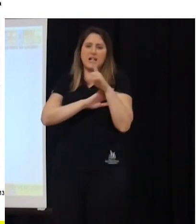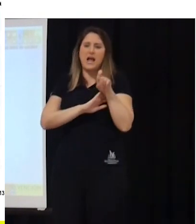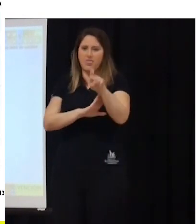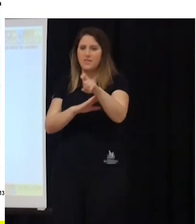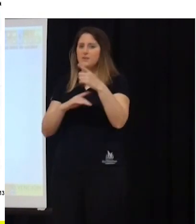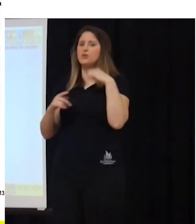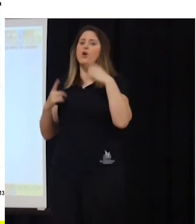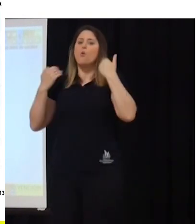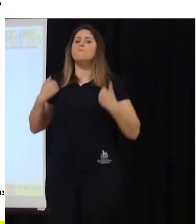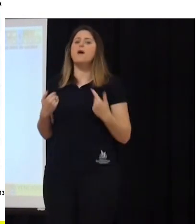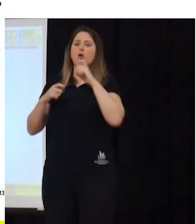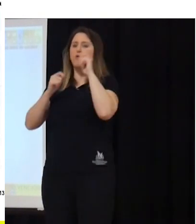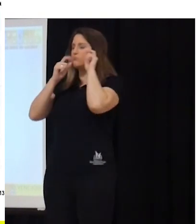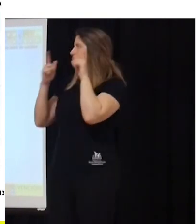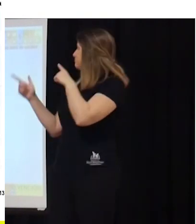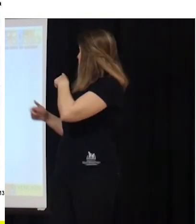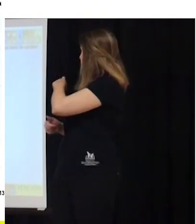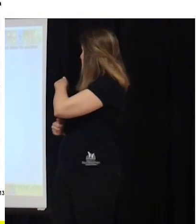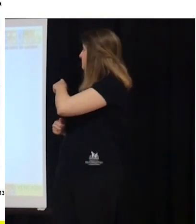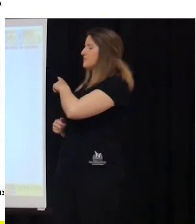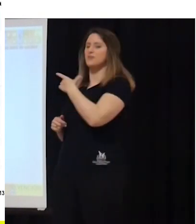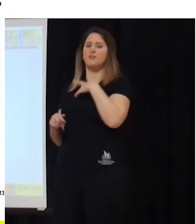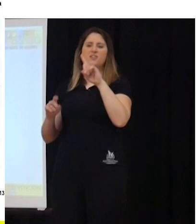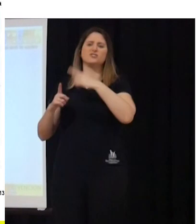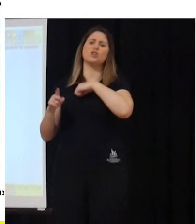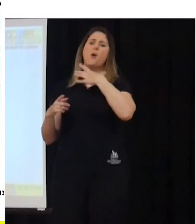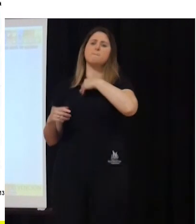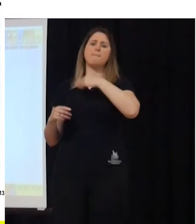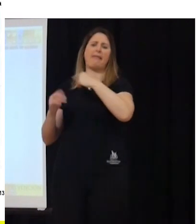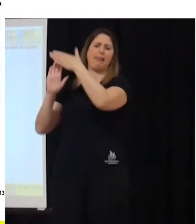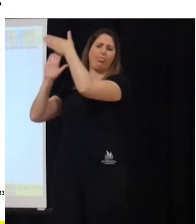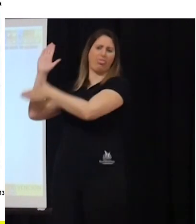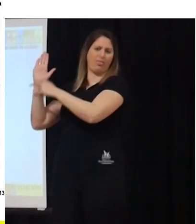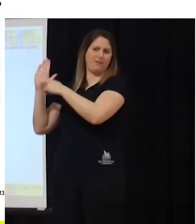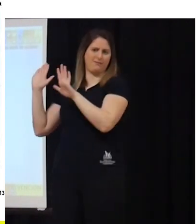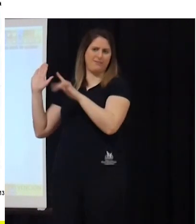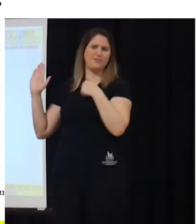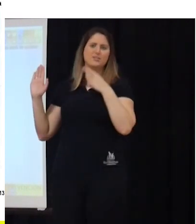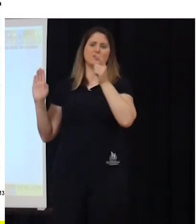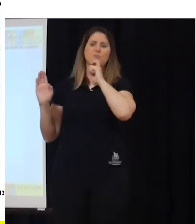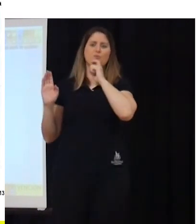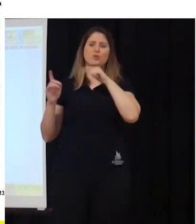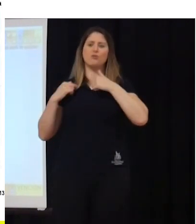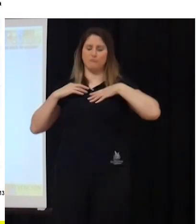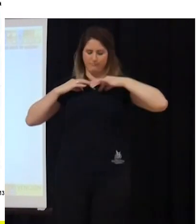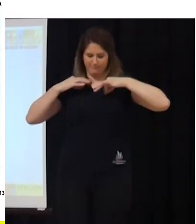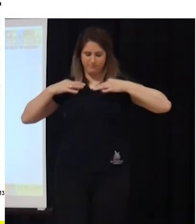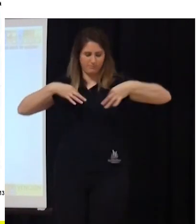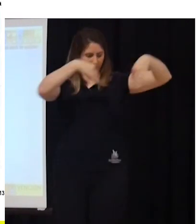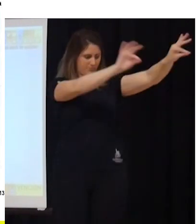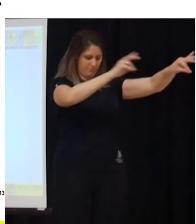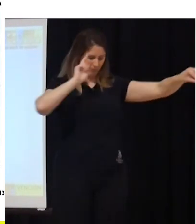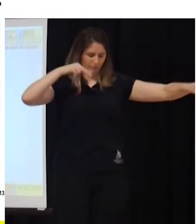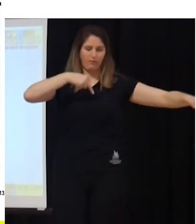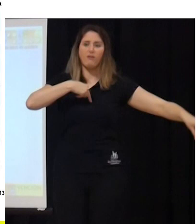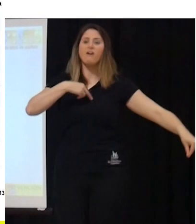imagen, ¿eh? Pero no se fíen de las apariencias, esto es más que el papel de regalo. Si a nosotros nos quitan la fachada, pues